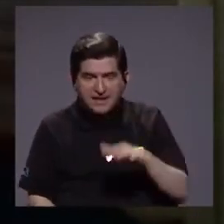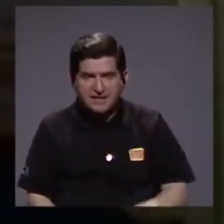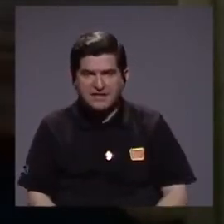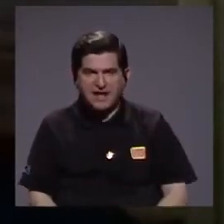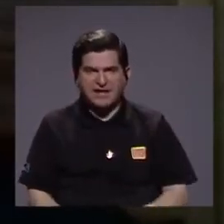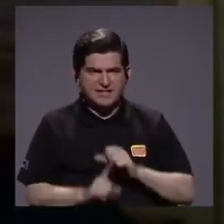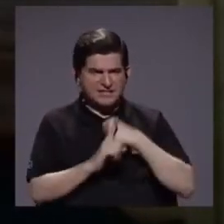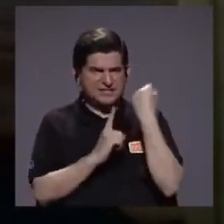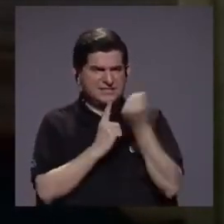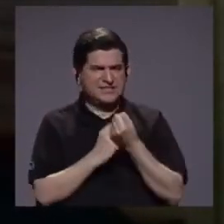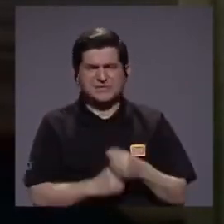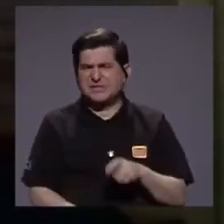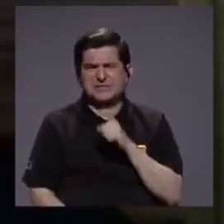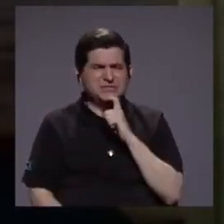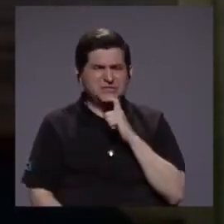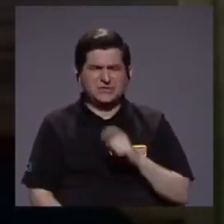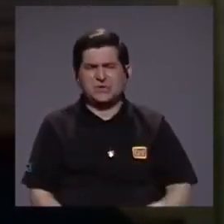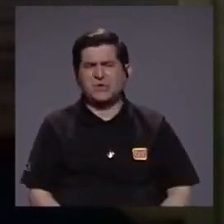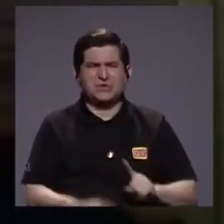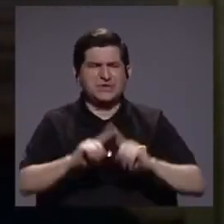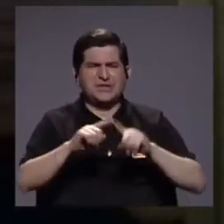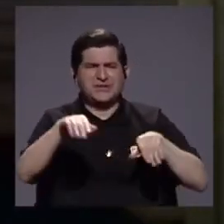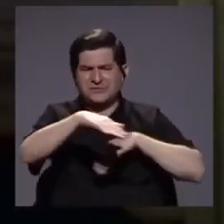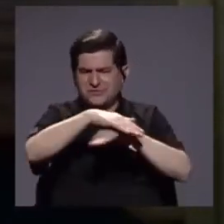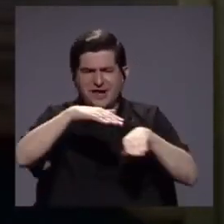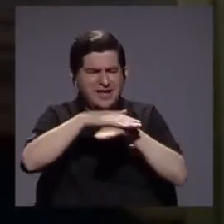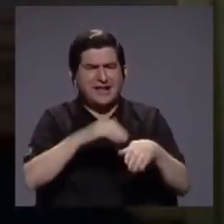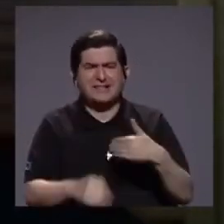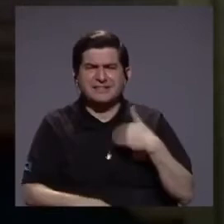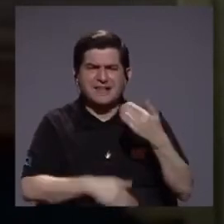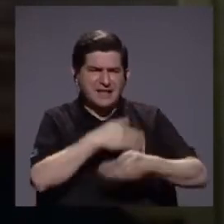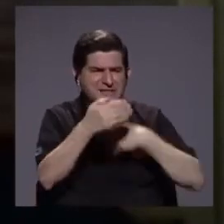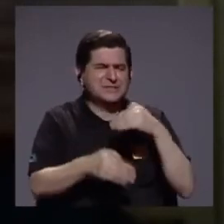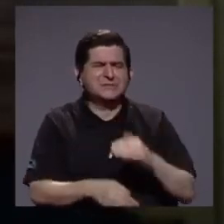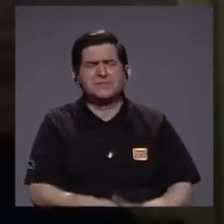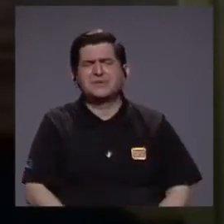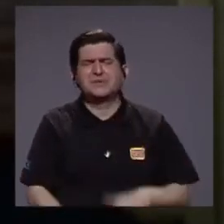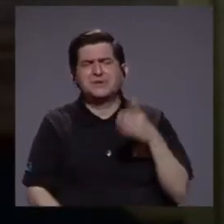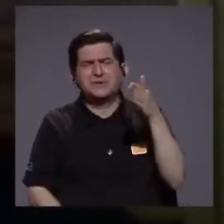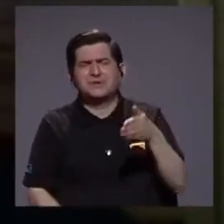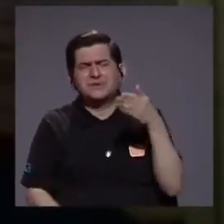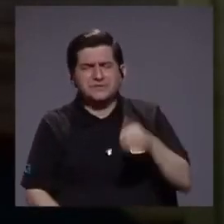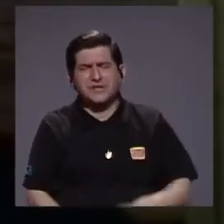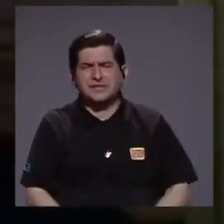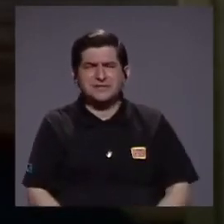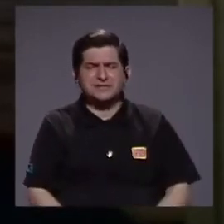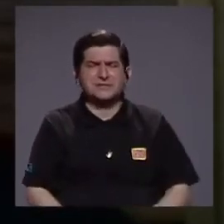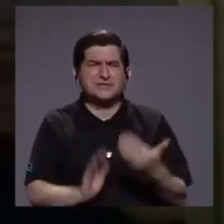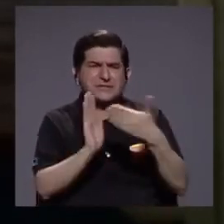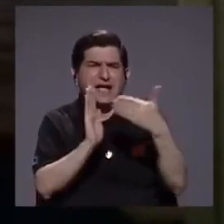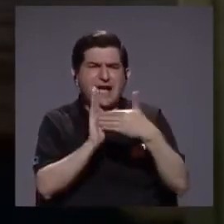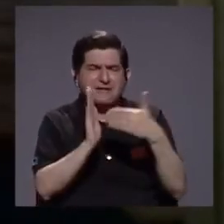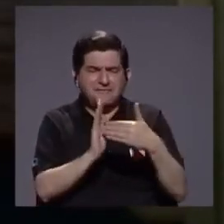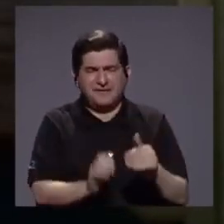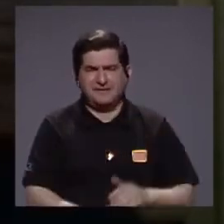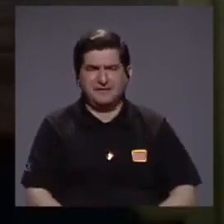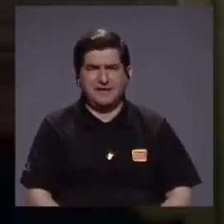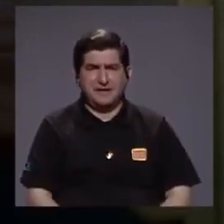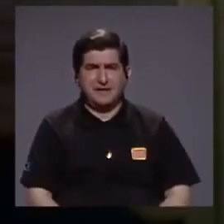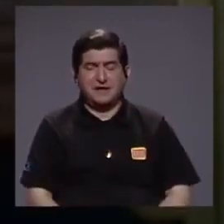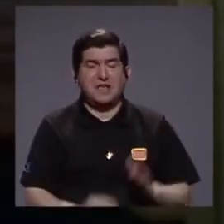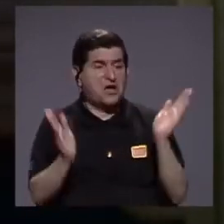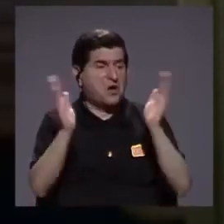un panorama embarrialado para las sedes y los recintos, donde existen procesos burocráticos que entorpecen el accionar de las sedes y los recintos, y